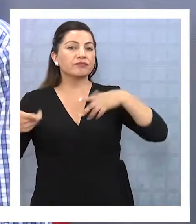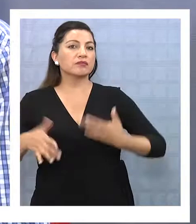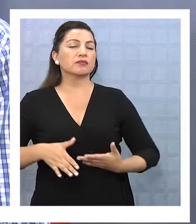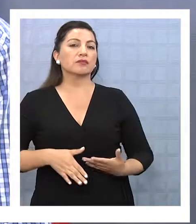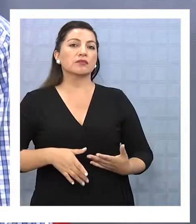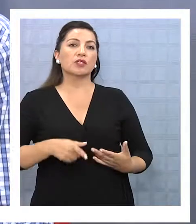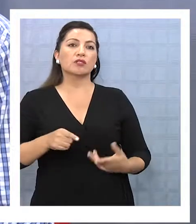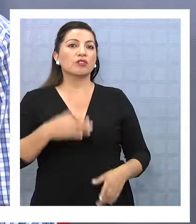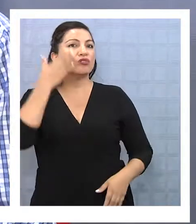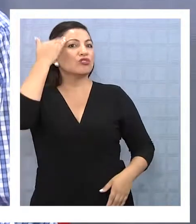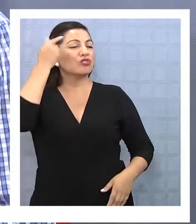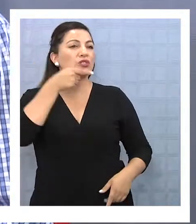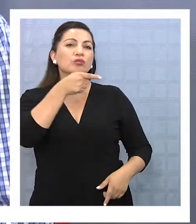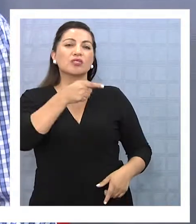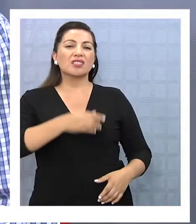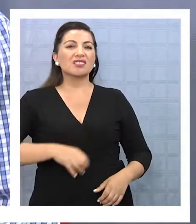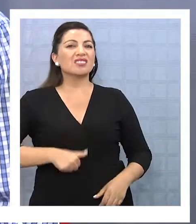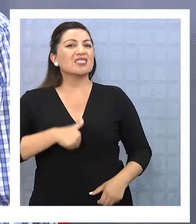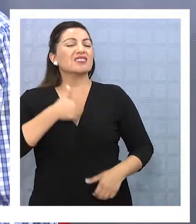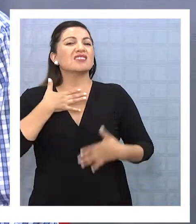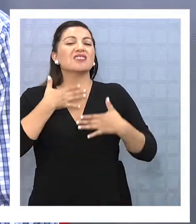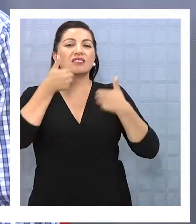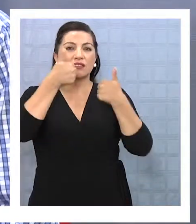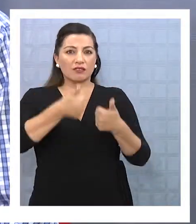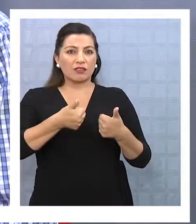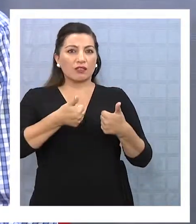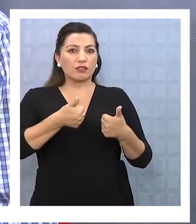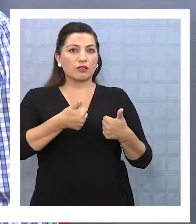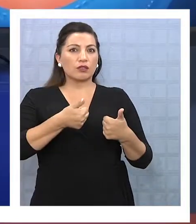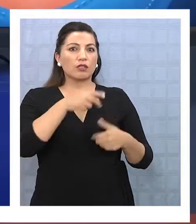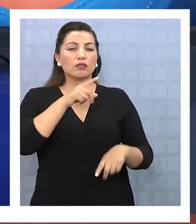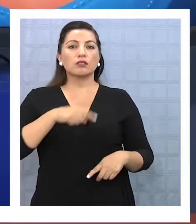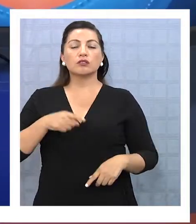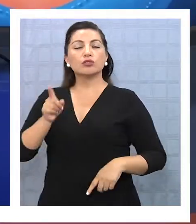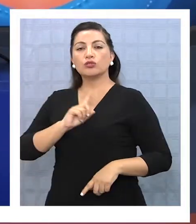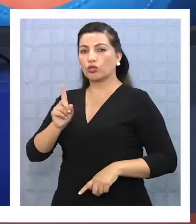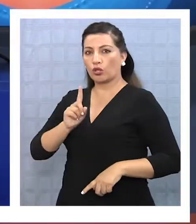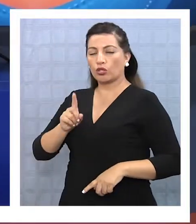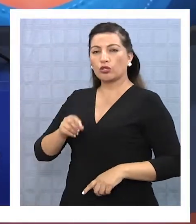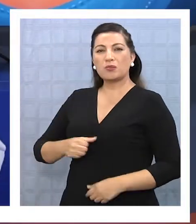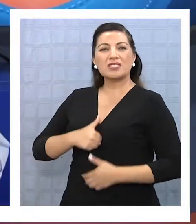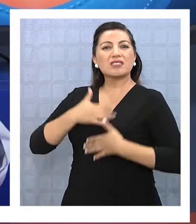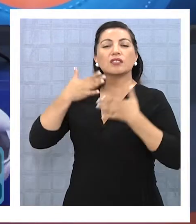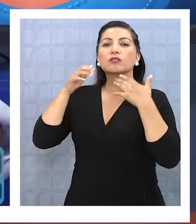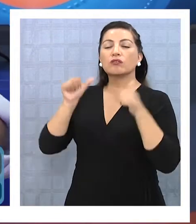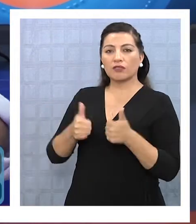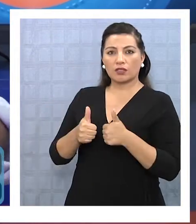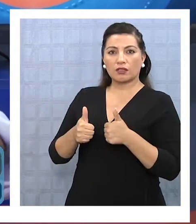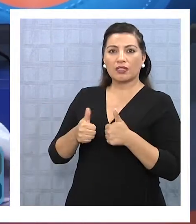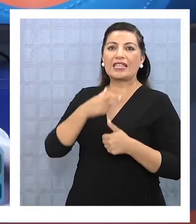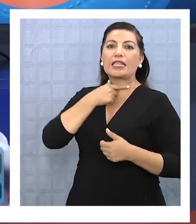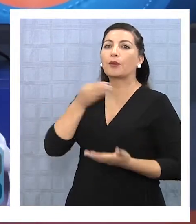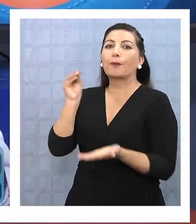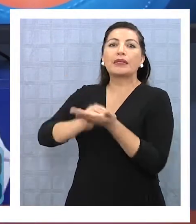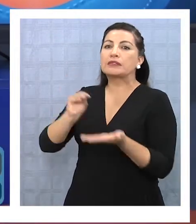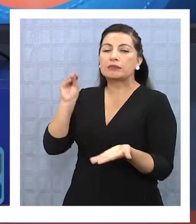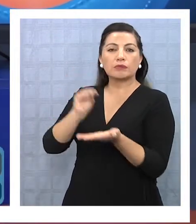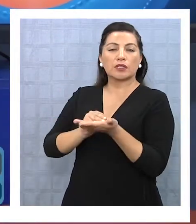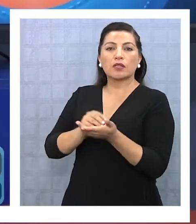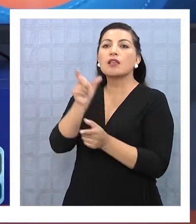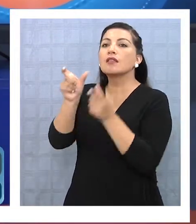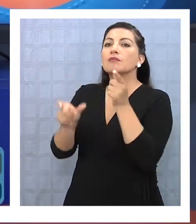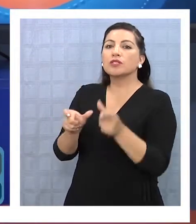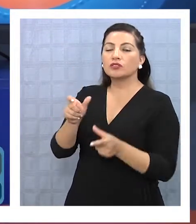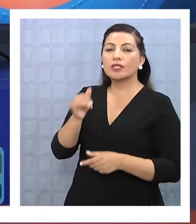es que yo no sé si usted quedó satisfecho, digamos, con lo que se logró hacer. No, uno nunca queda satisfecho porque siempre quiere más y la